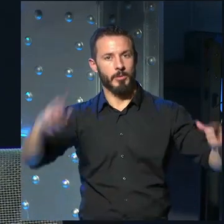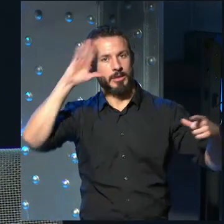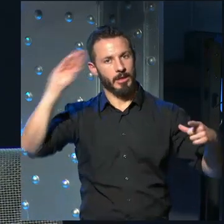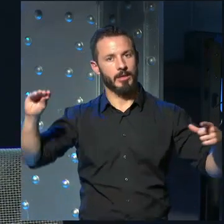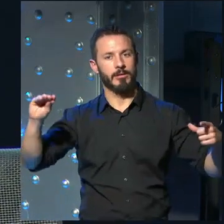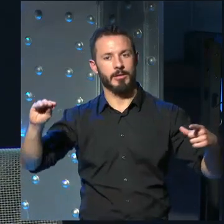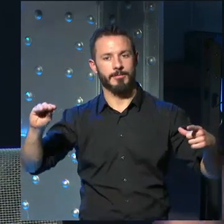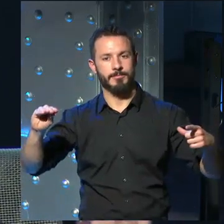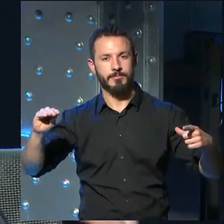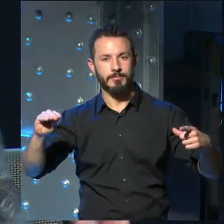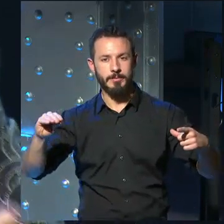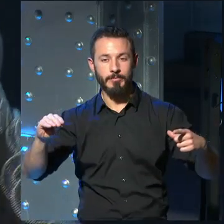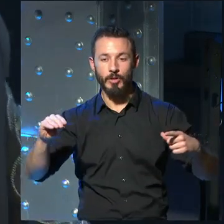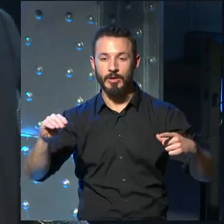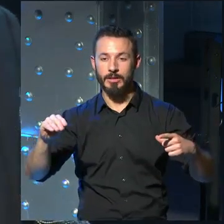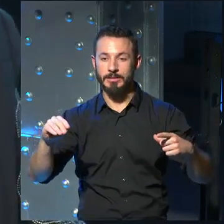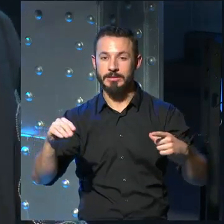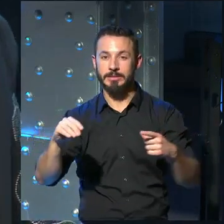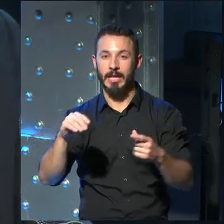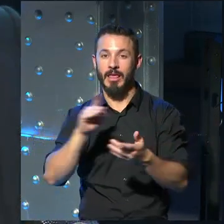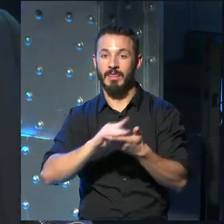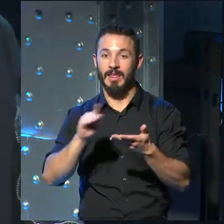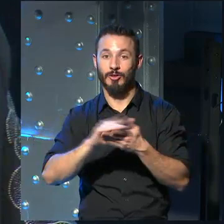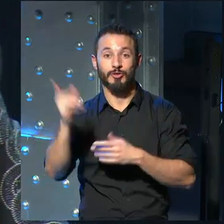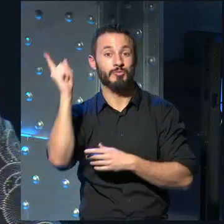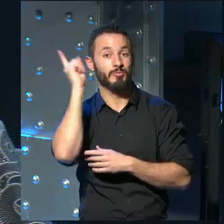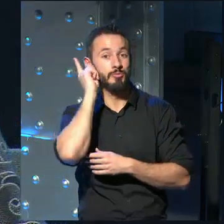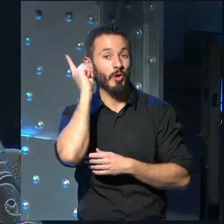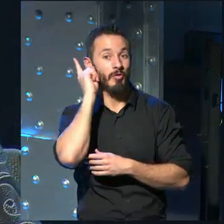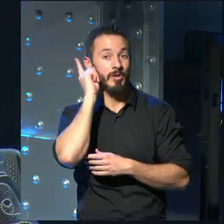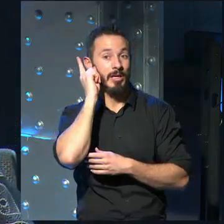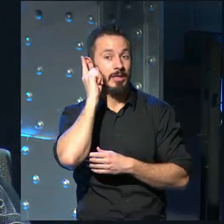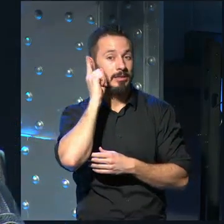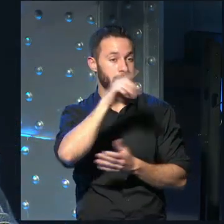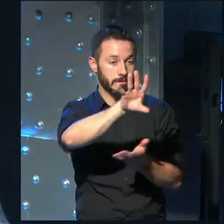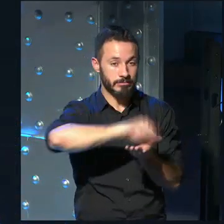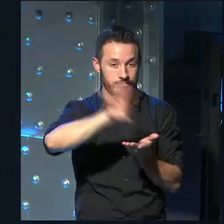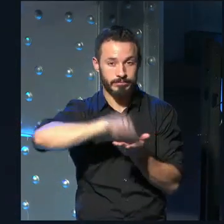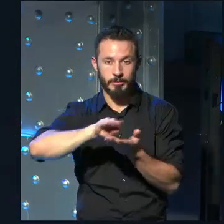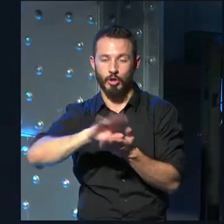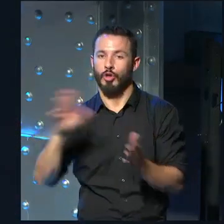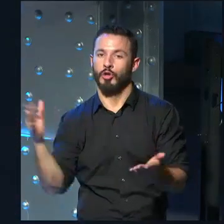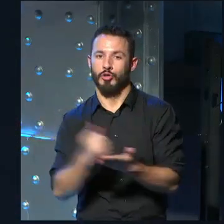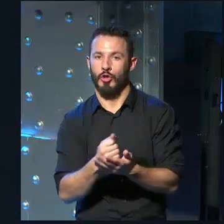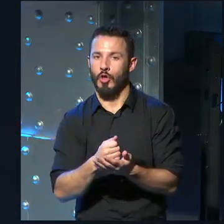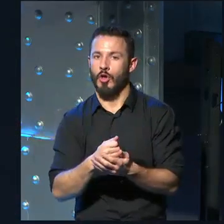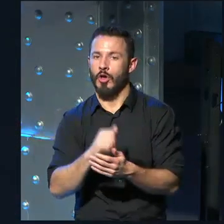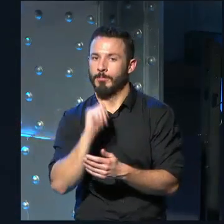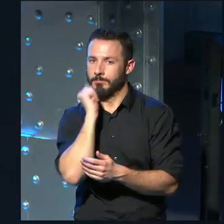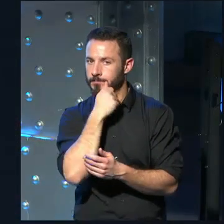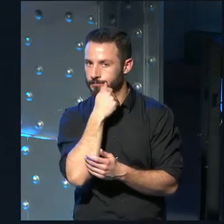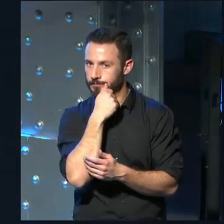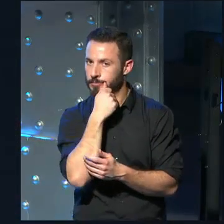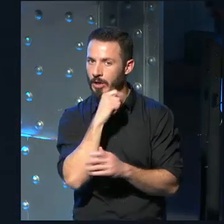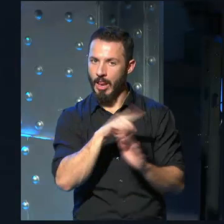inteligente y capturando los datos de señal de los móviles de las personas correctamente anonimizados y agregados respetando la